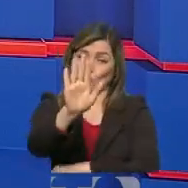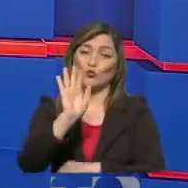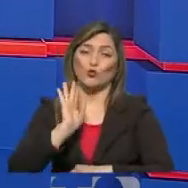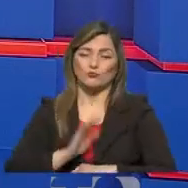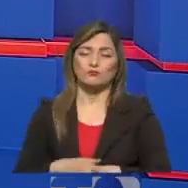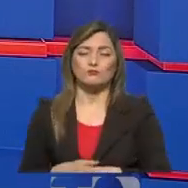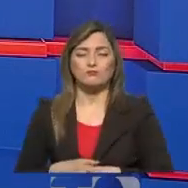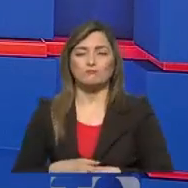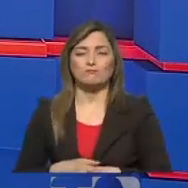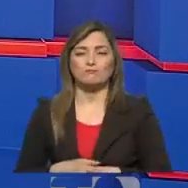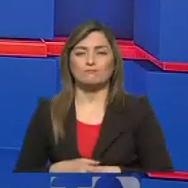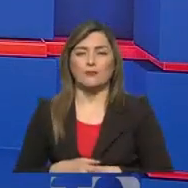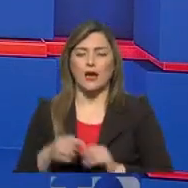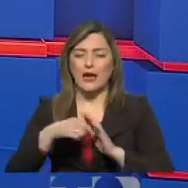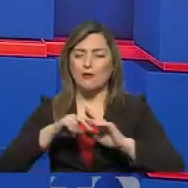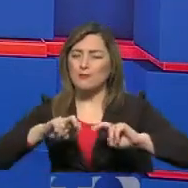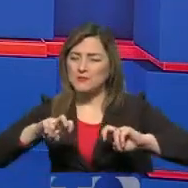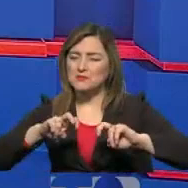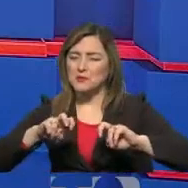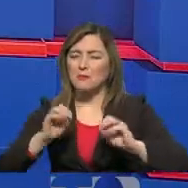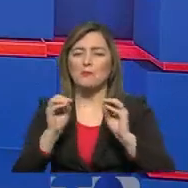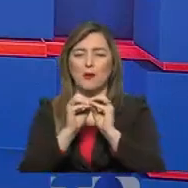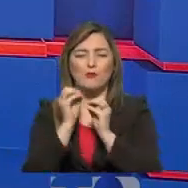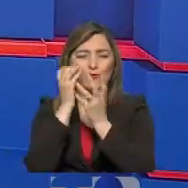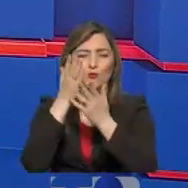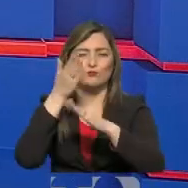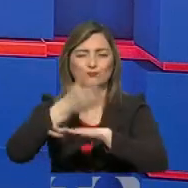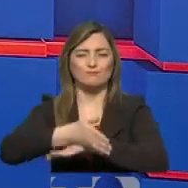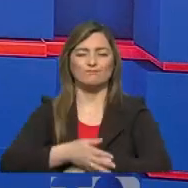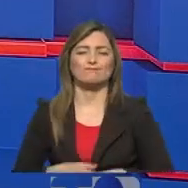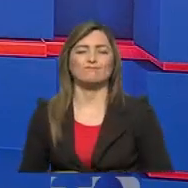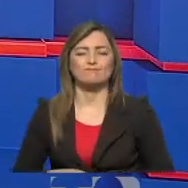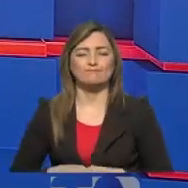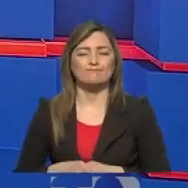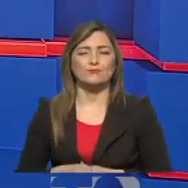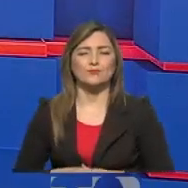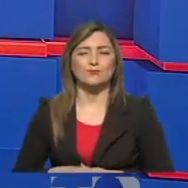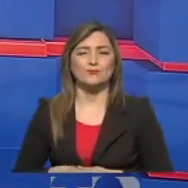y mientras tanto nosotros estaremos informando en su segmento de Por Tu Salud. Nos vemos en el siguiente segmento.